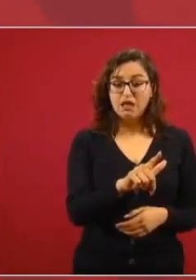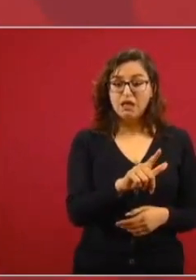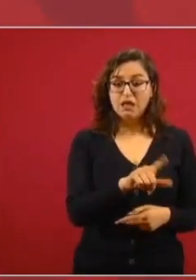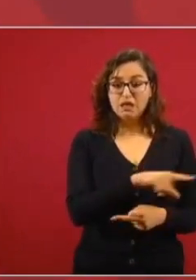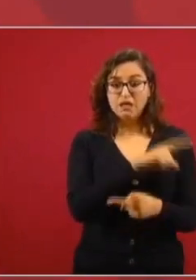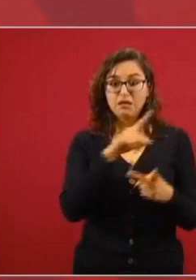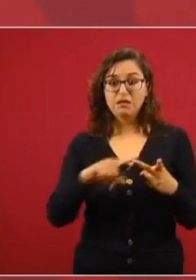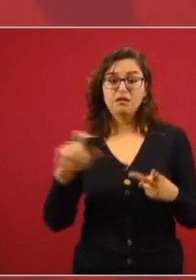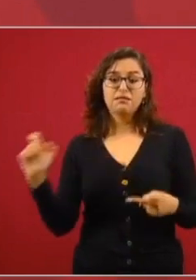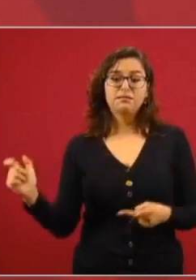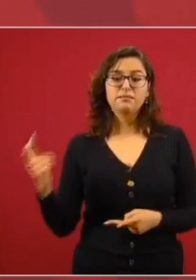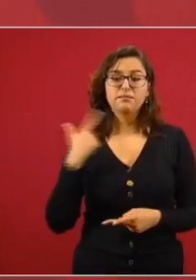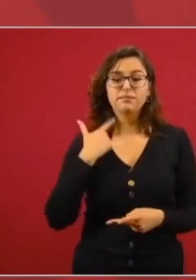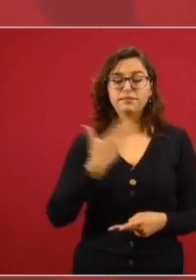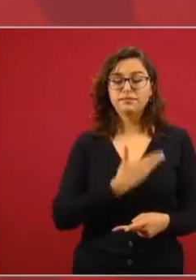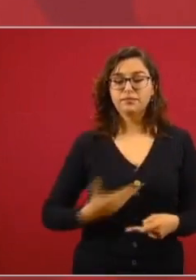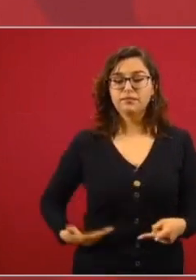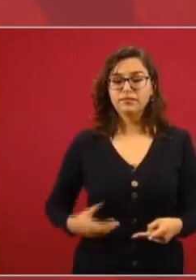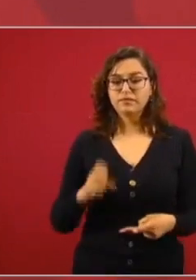Salvador Allende.